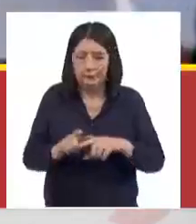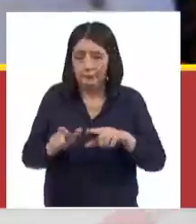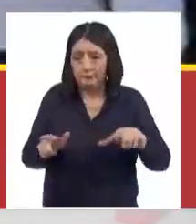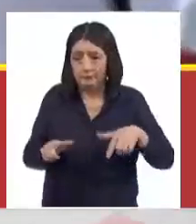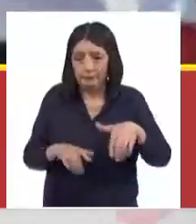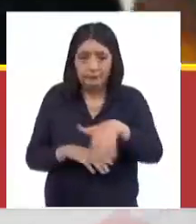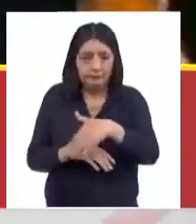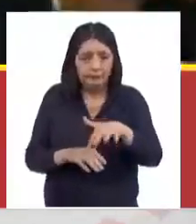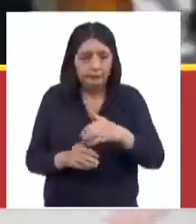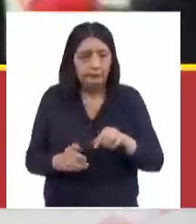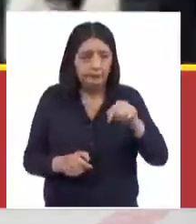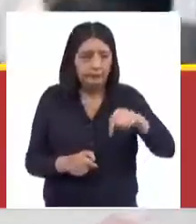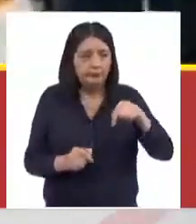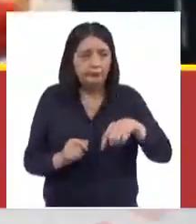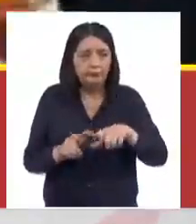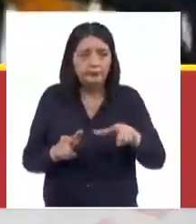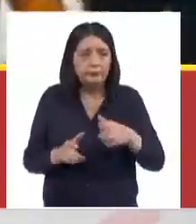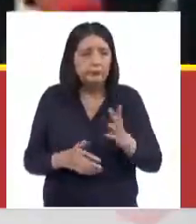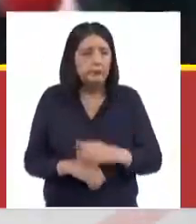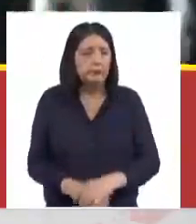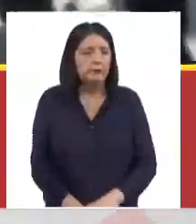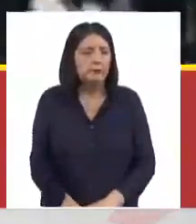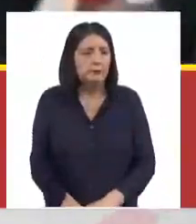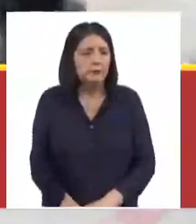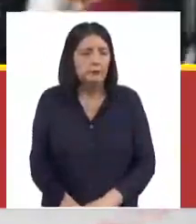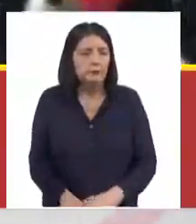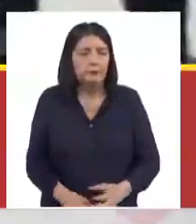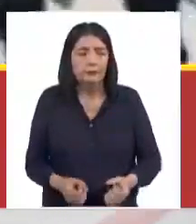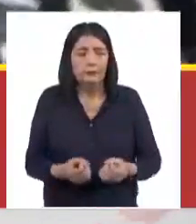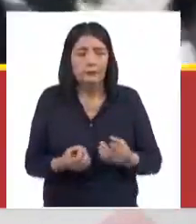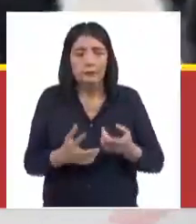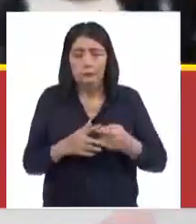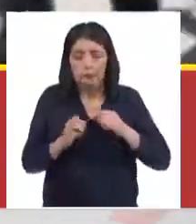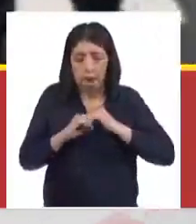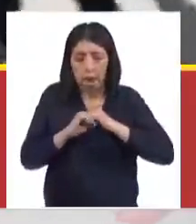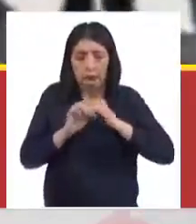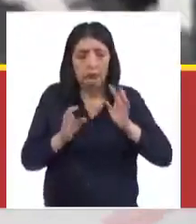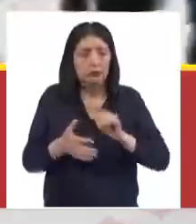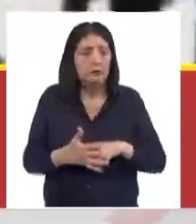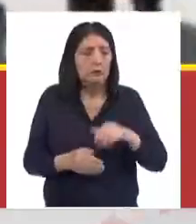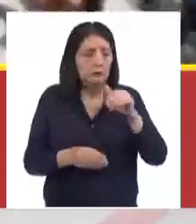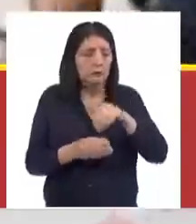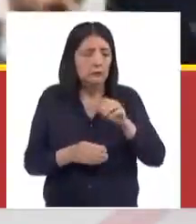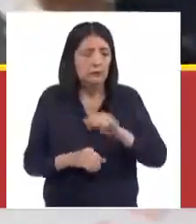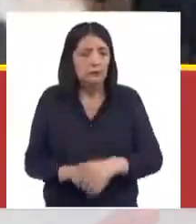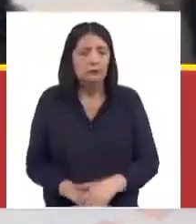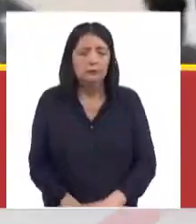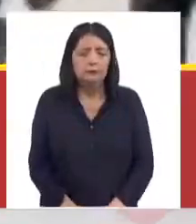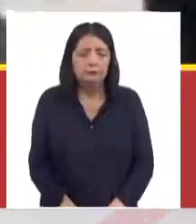este distrito, iniciando su campaña electoral.